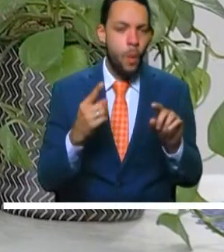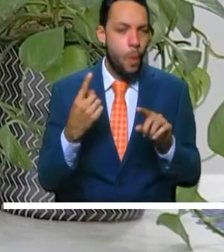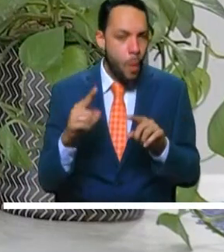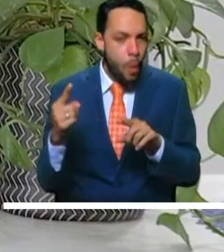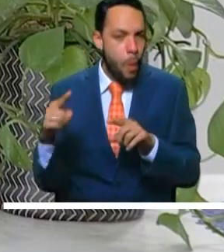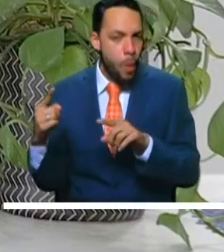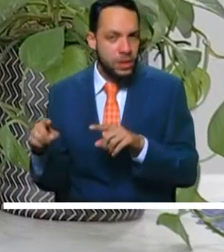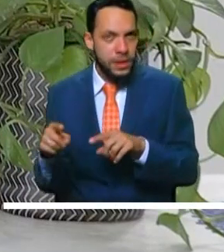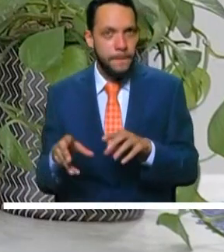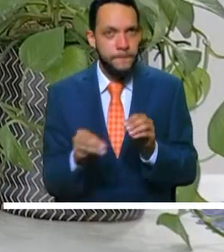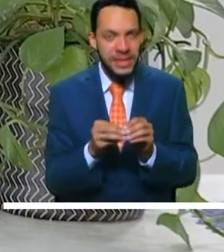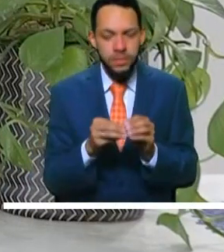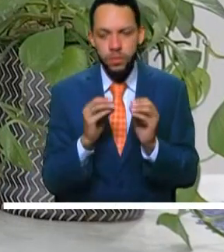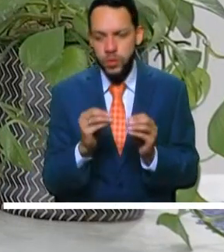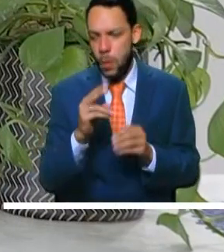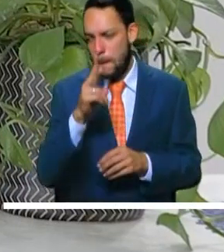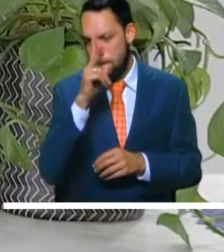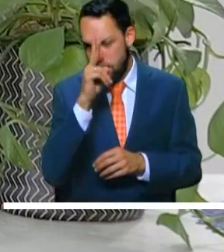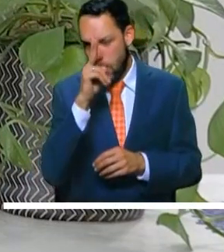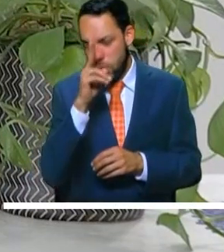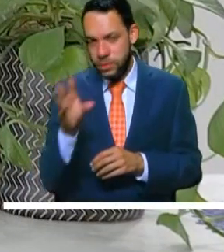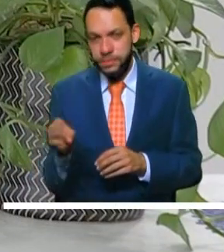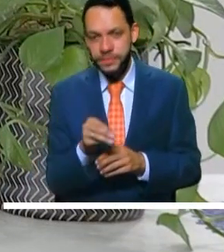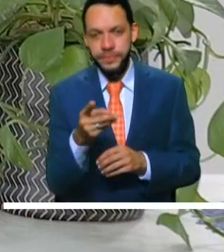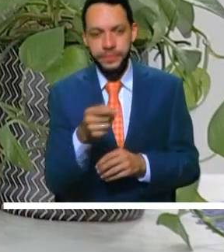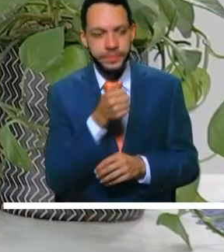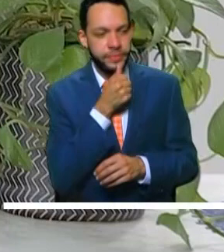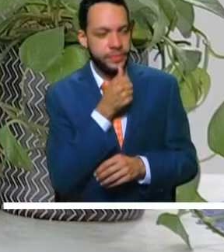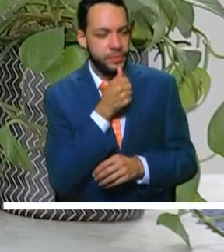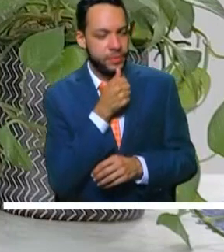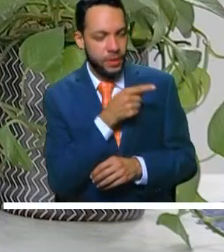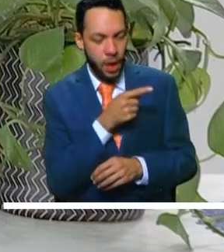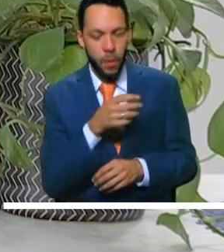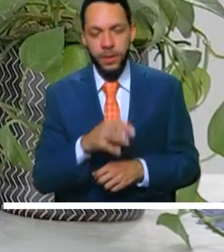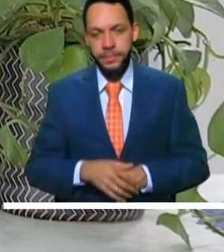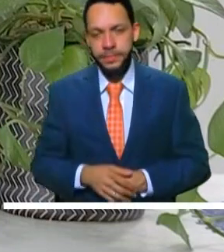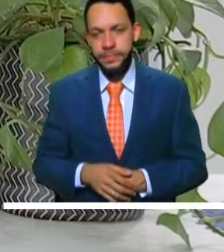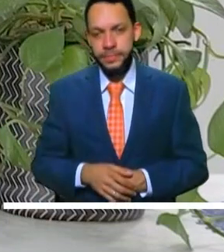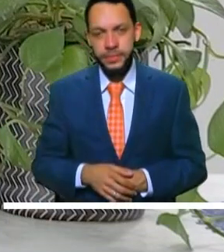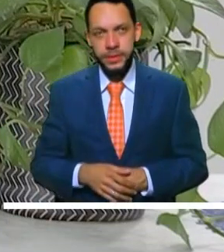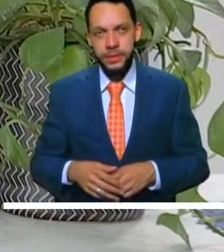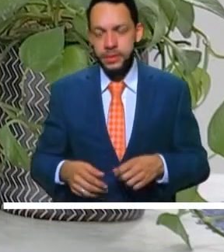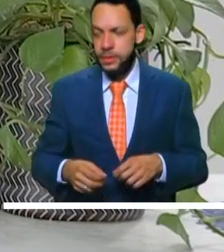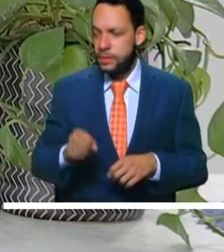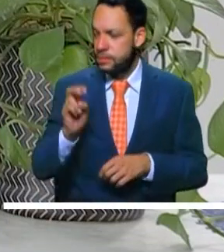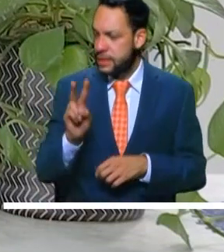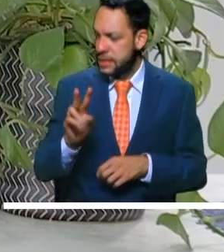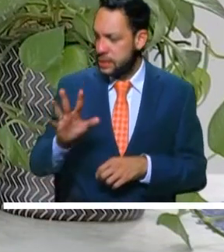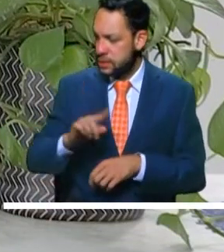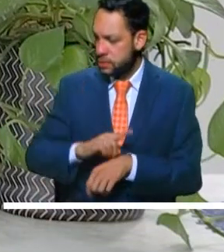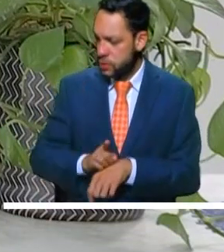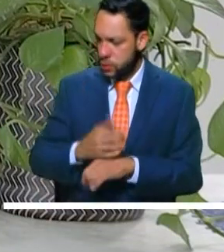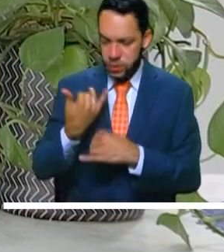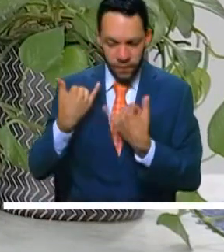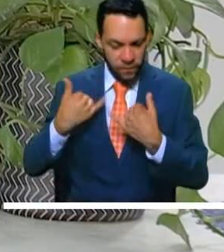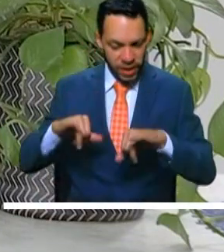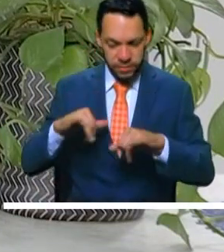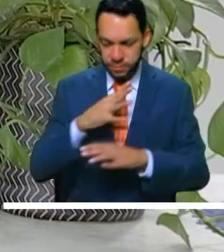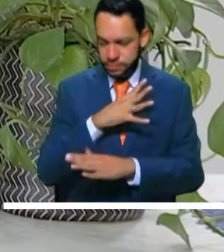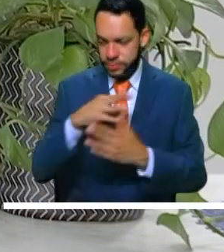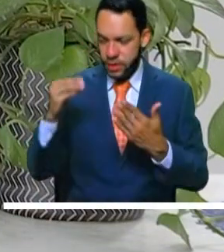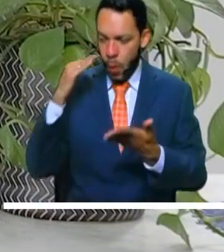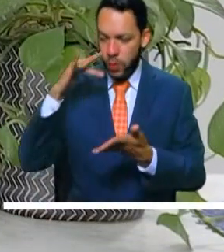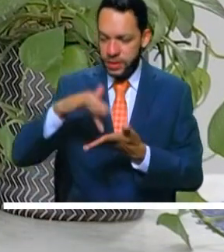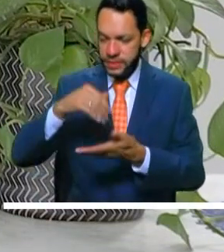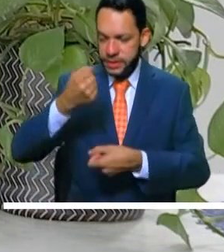pero más que todo pollo. ¿Y tomas líquido? Agua. Y pasan 25 minutos, ya tuvo que haber almorzado, te